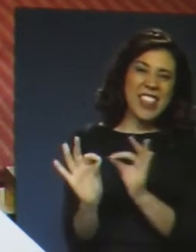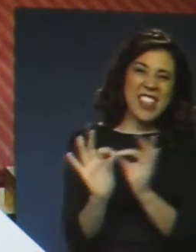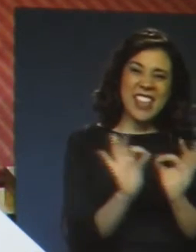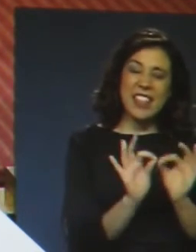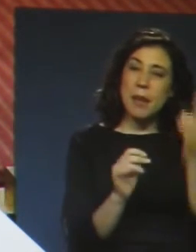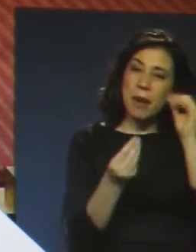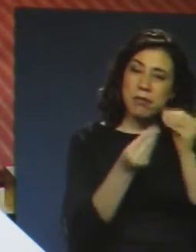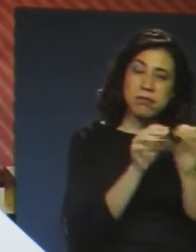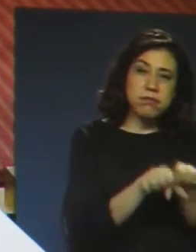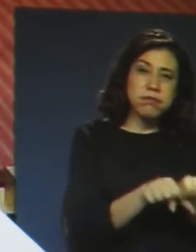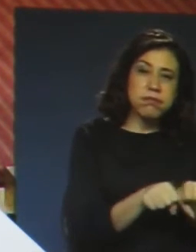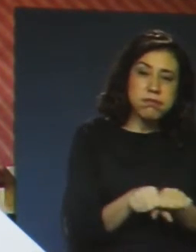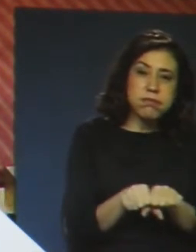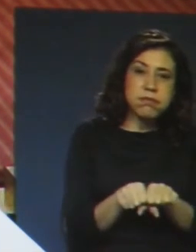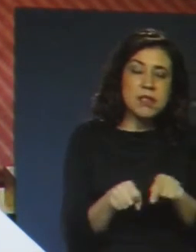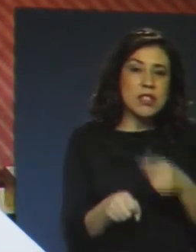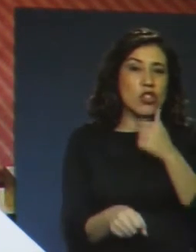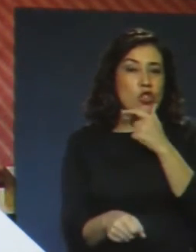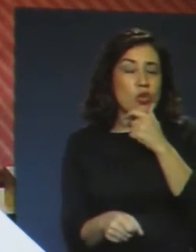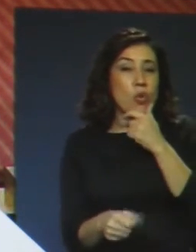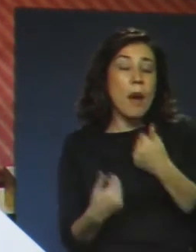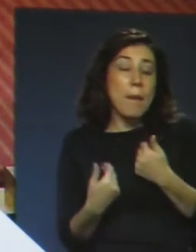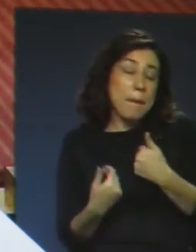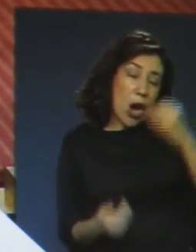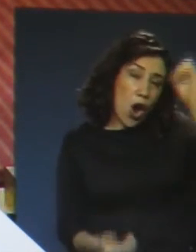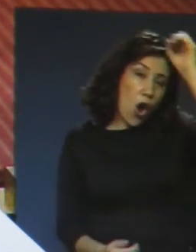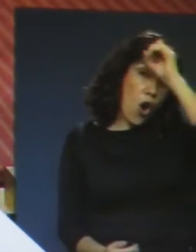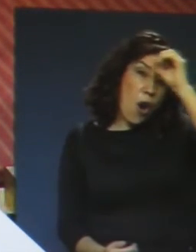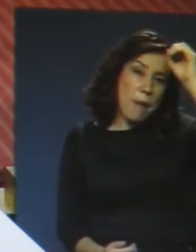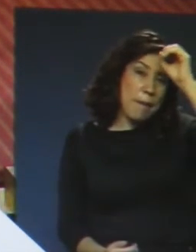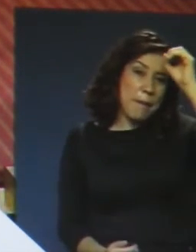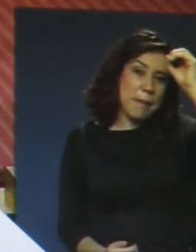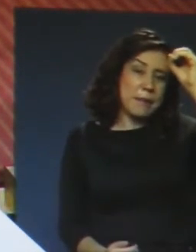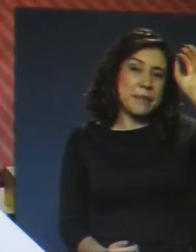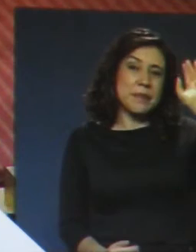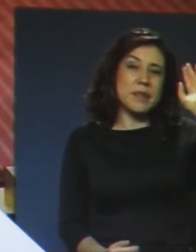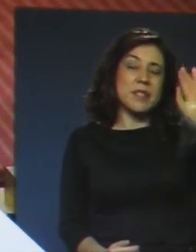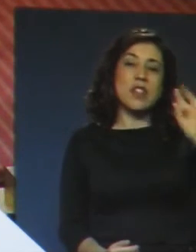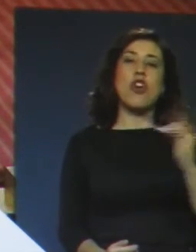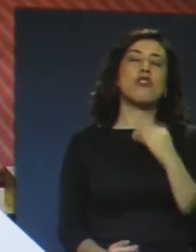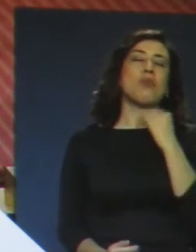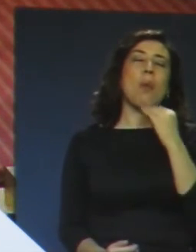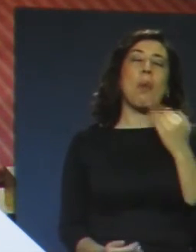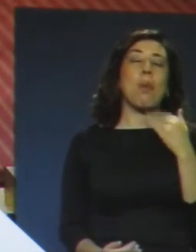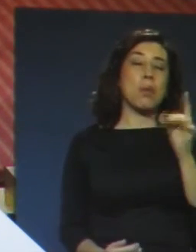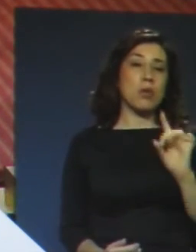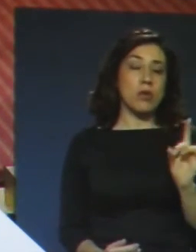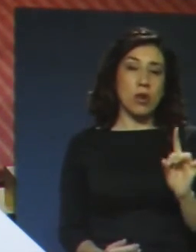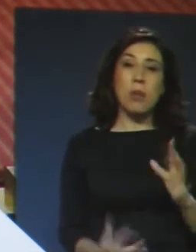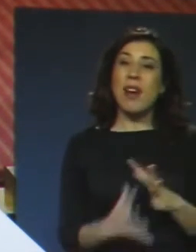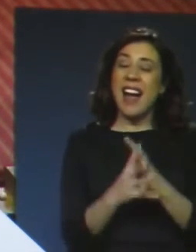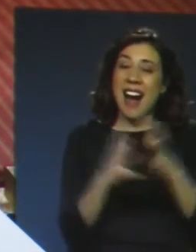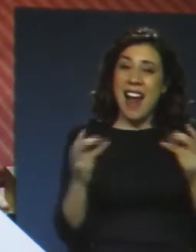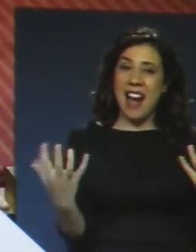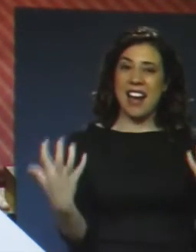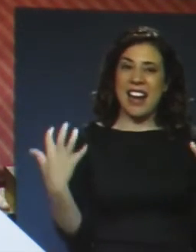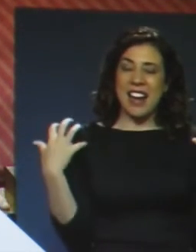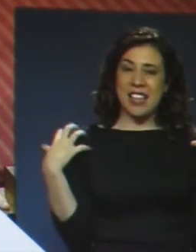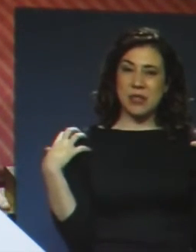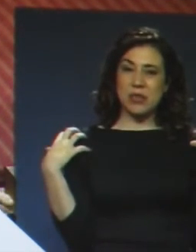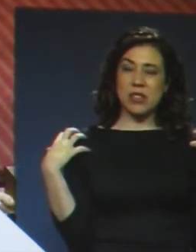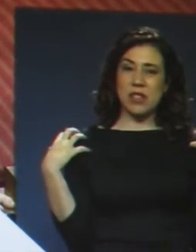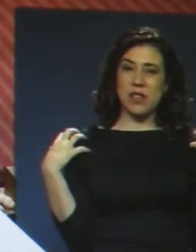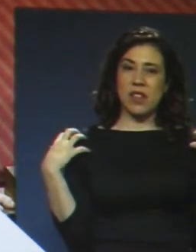para definir estas inquietudes que a mi juicio no son menores, pues la gran responsabilidad, una vez